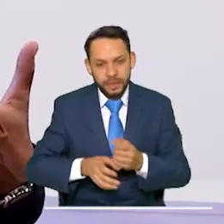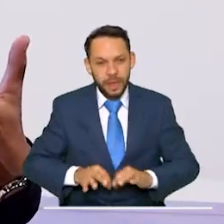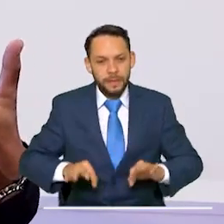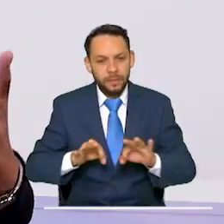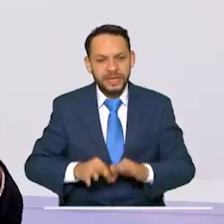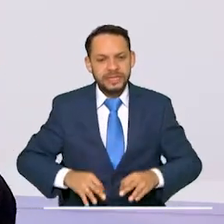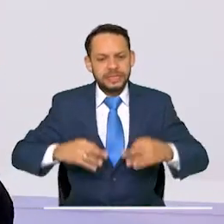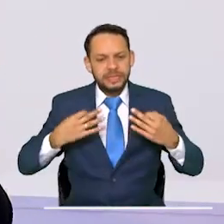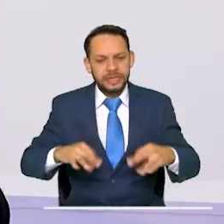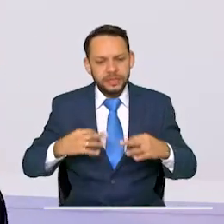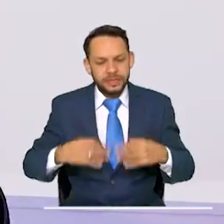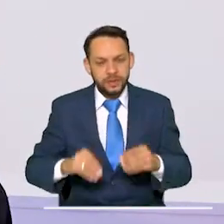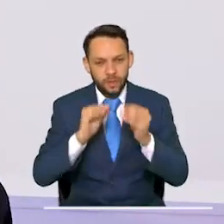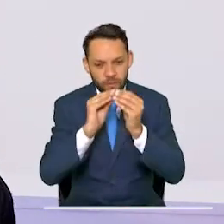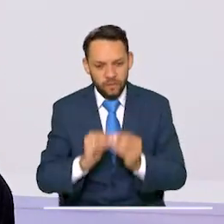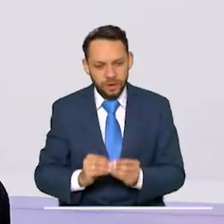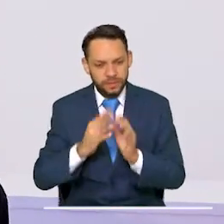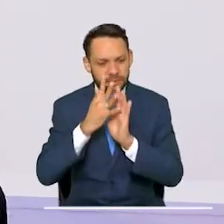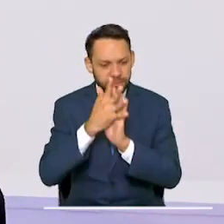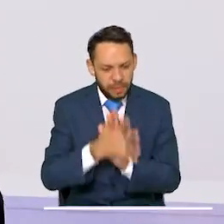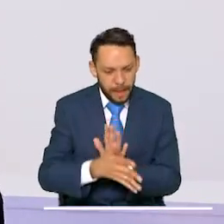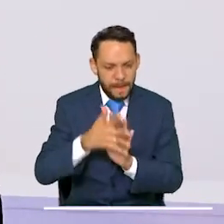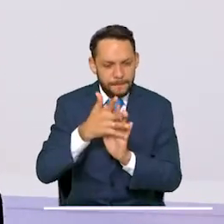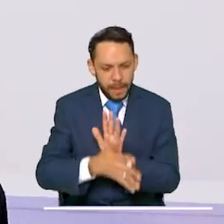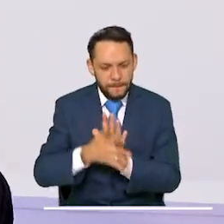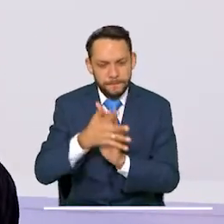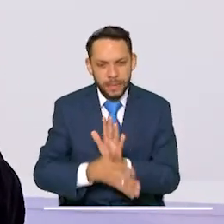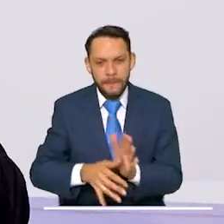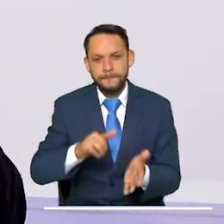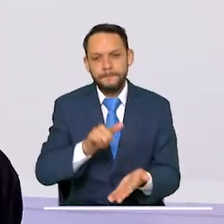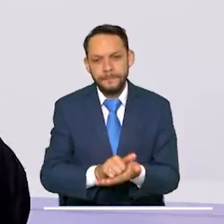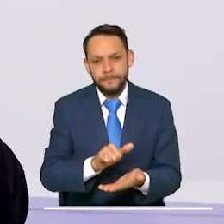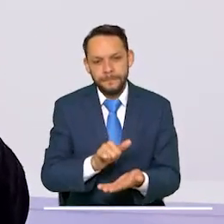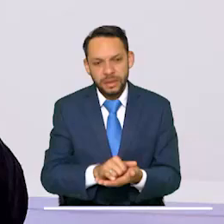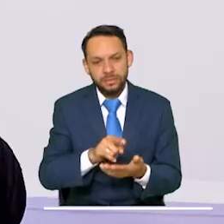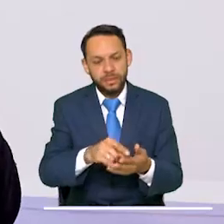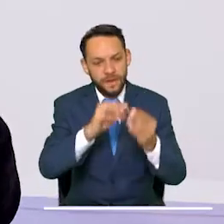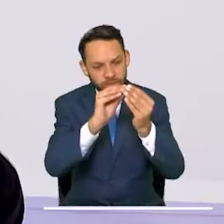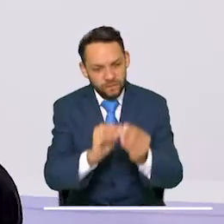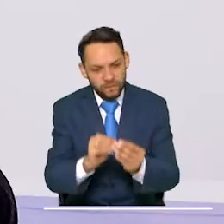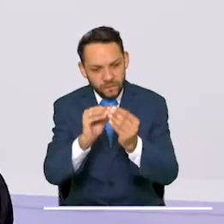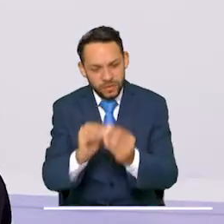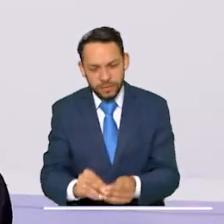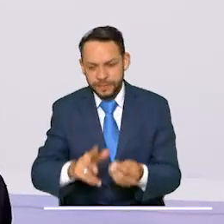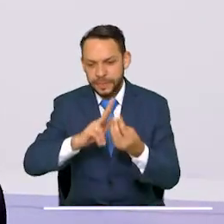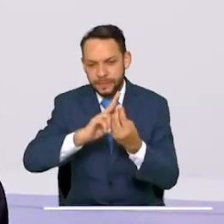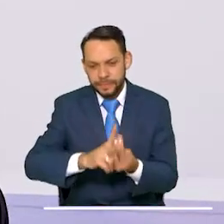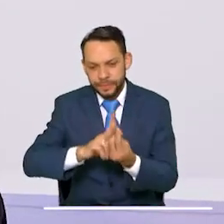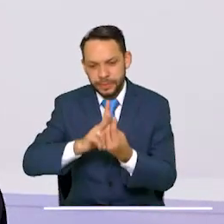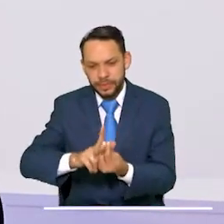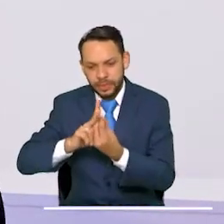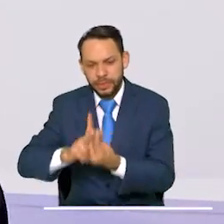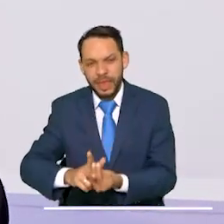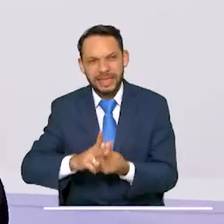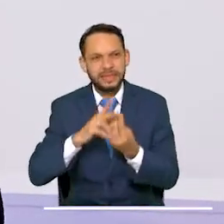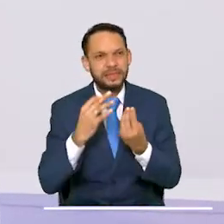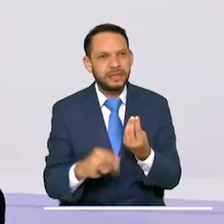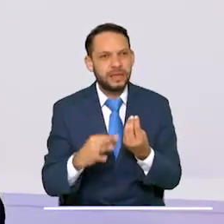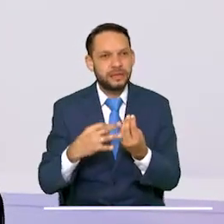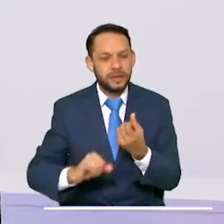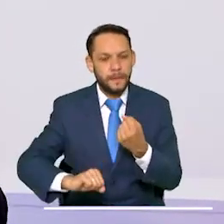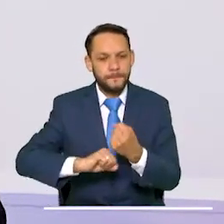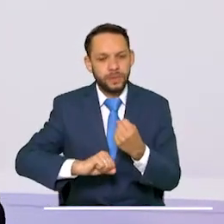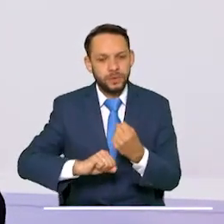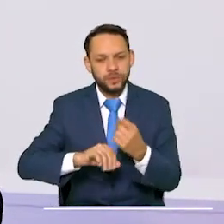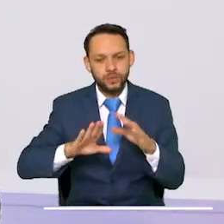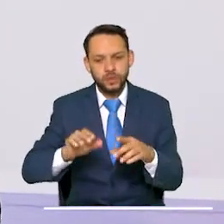muy sencilla, digo yo que es una forma de instrumentalizar de manera muy simple la